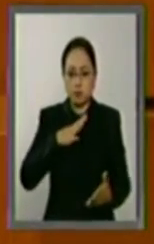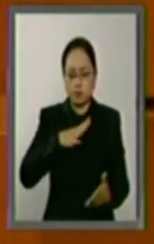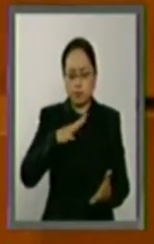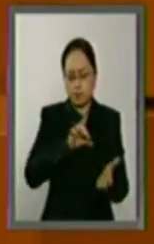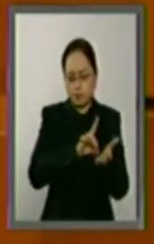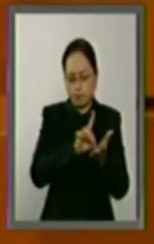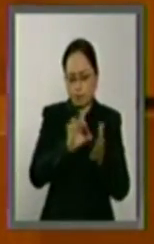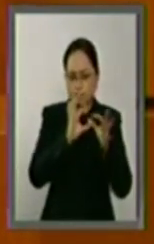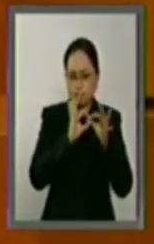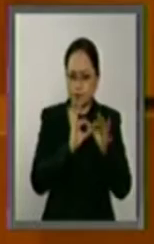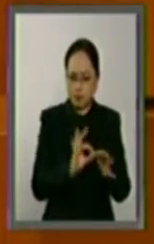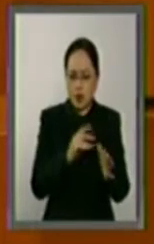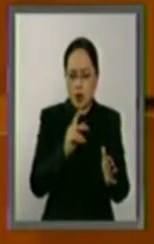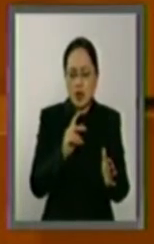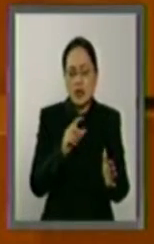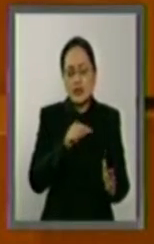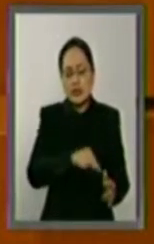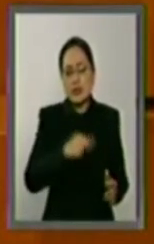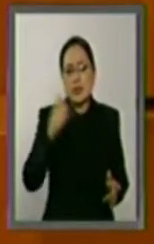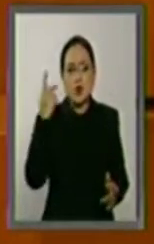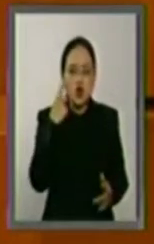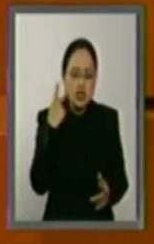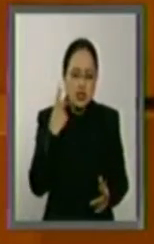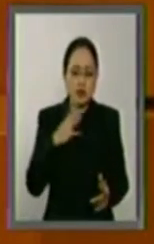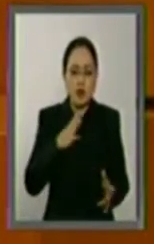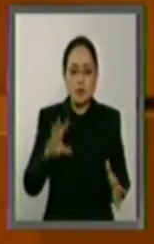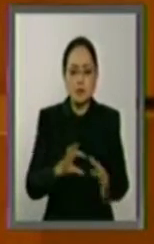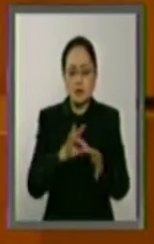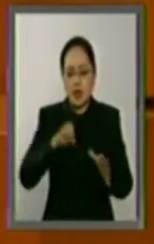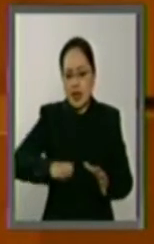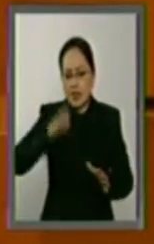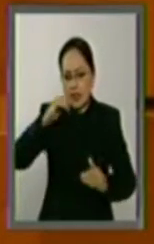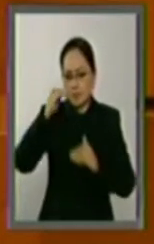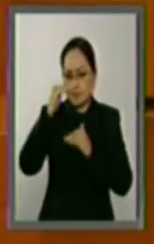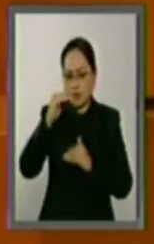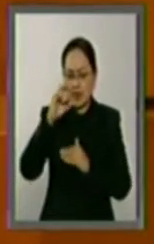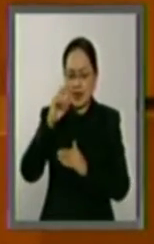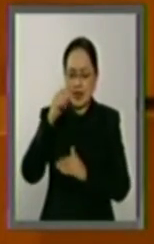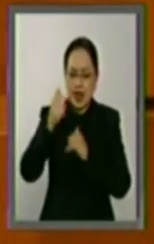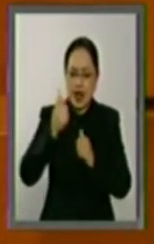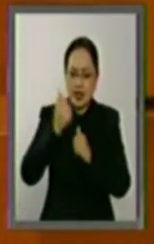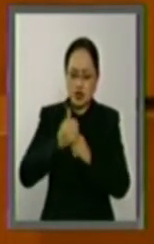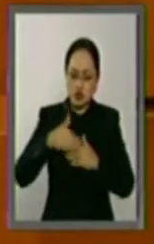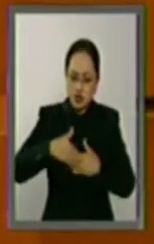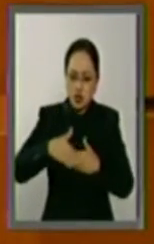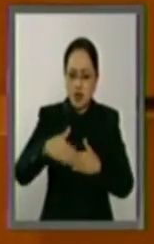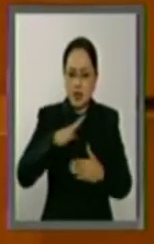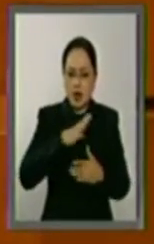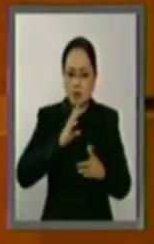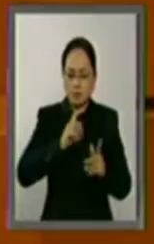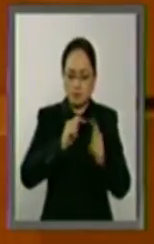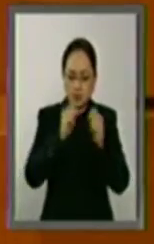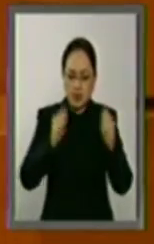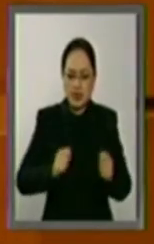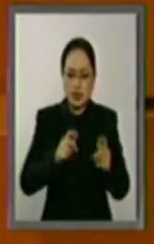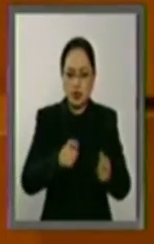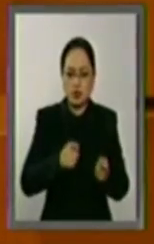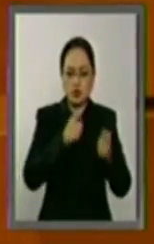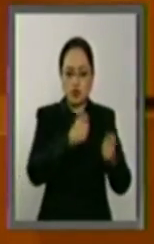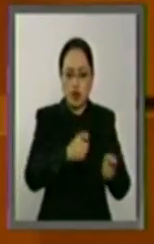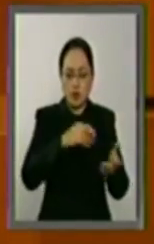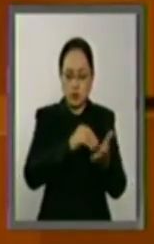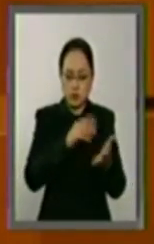derechos civiles y políticos, tiene la edad requerida de más de 30 años y cuenta con un título profesional